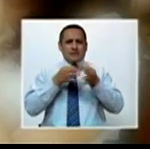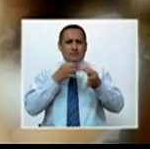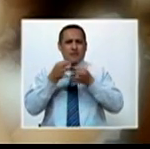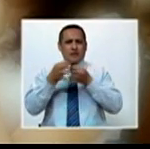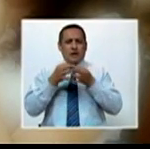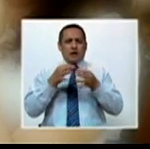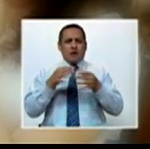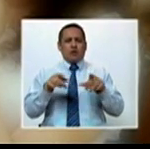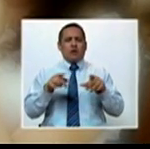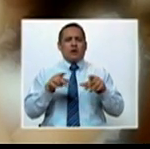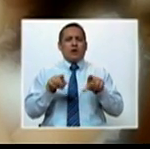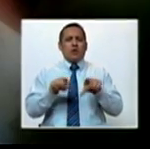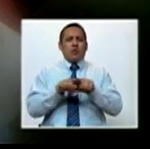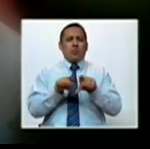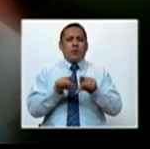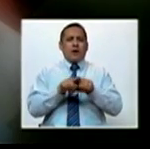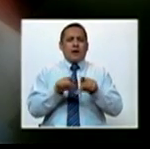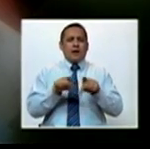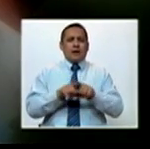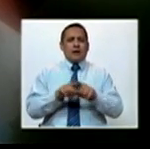al español como